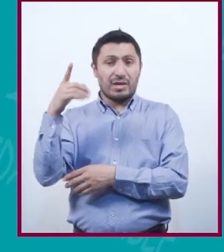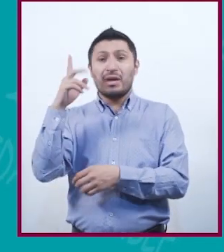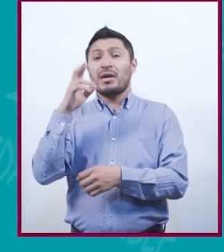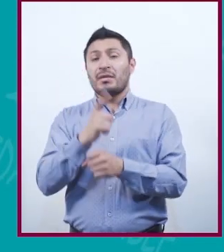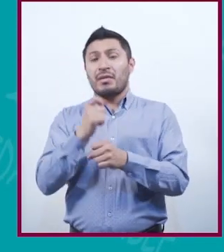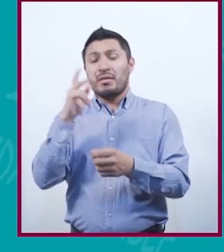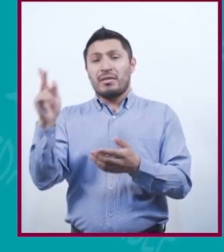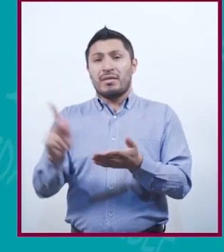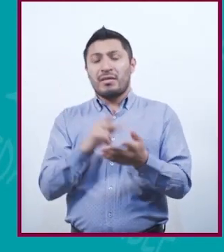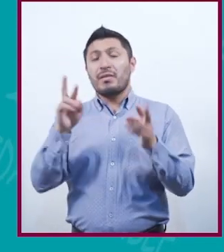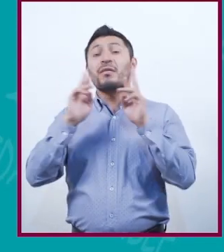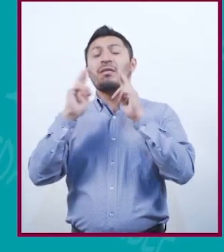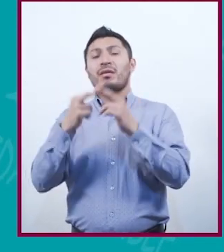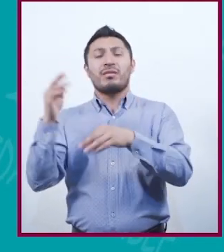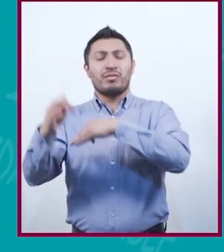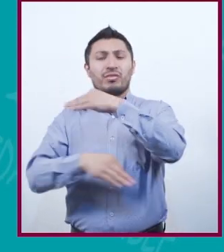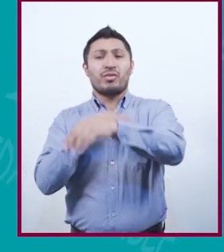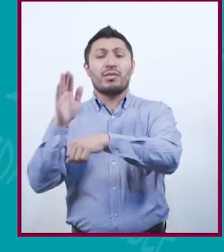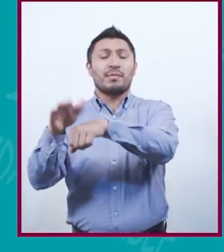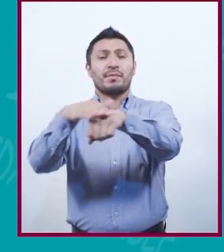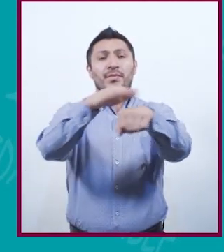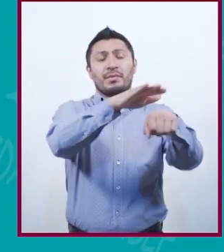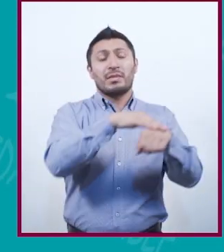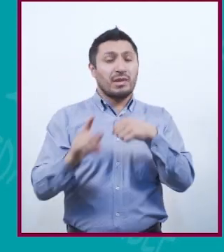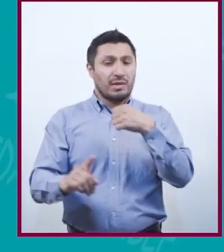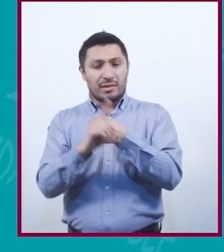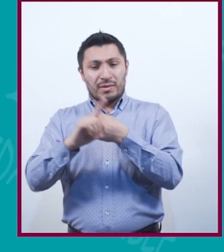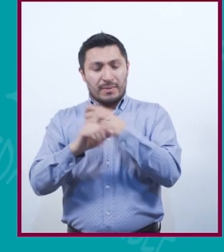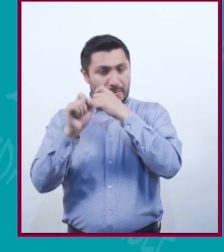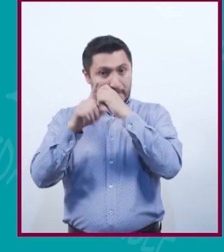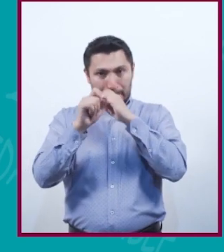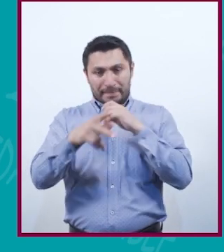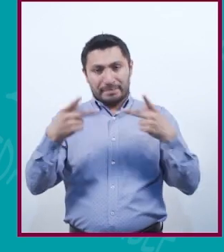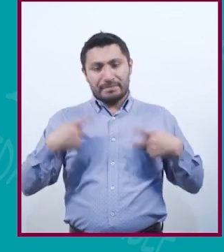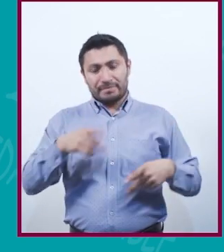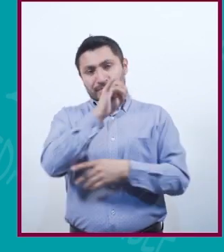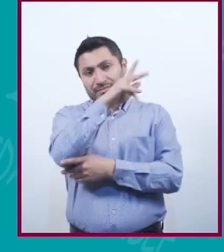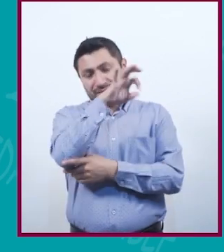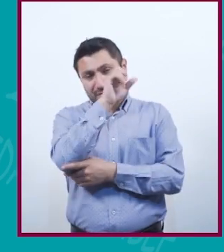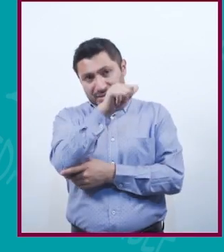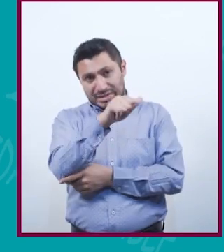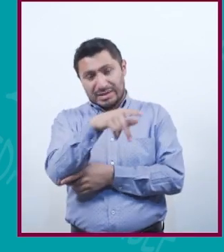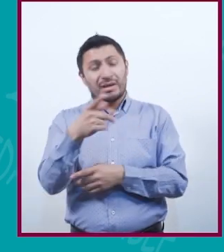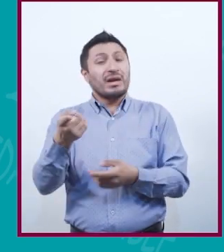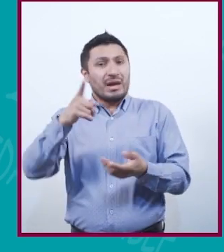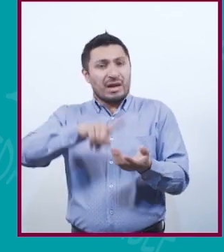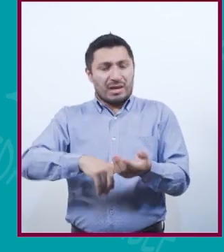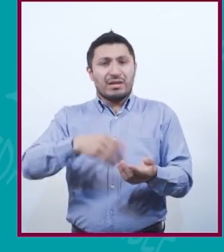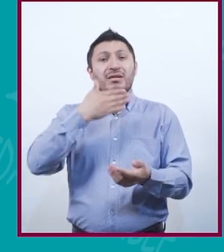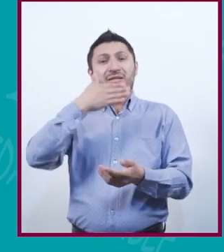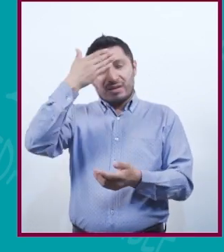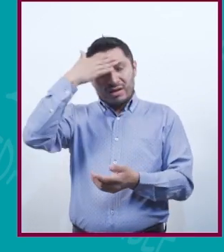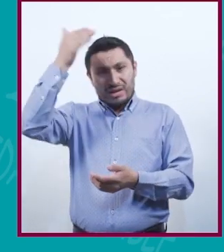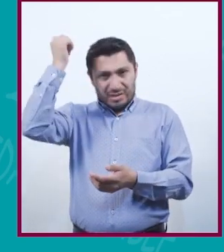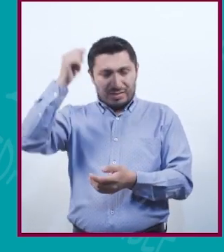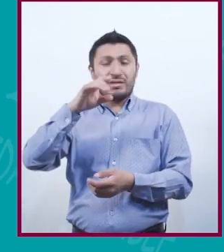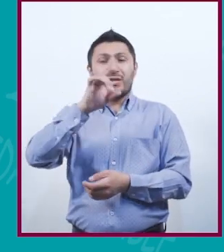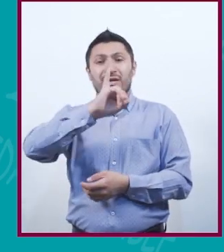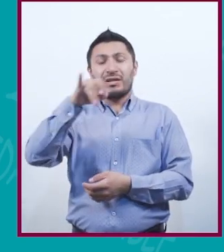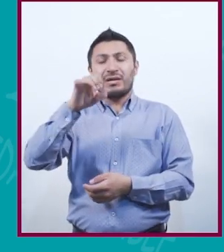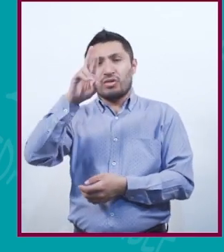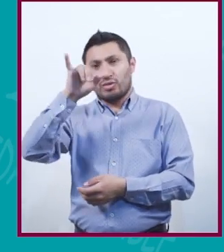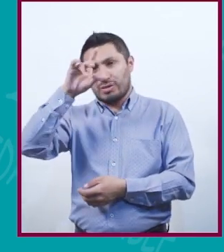por primera vez a todas las partes involucradas en el conflicto árabe-israelí, incluidos los palestinos, aunque ellos iban dentro de la delegación